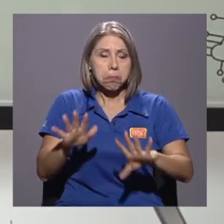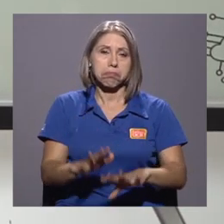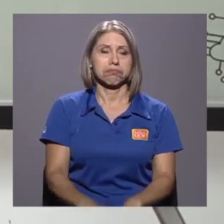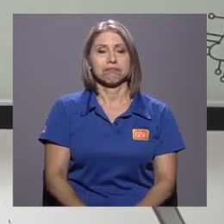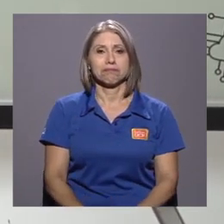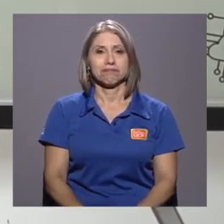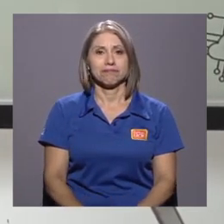¡Gracias!